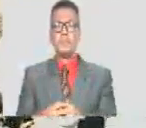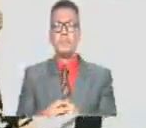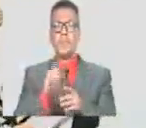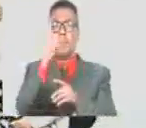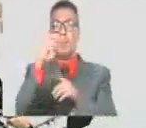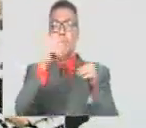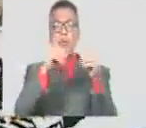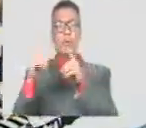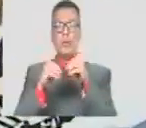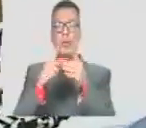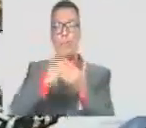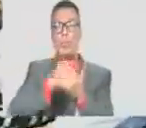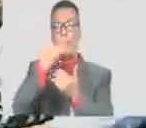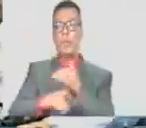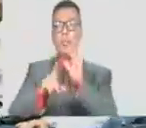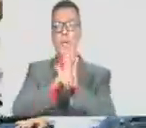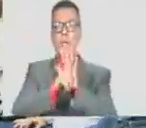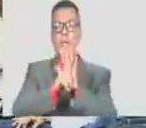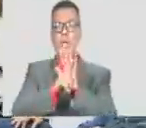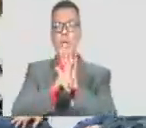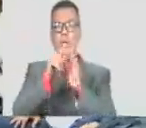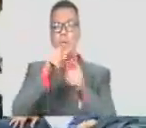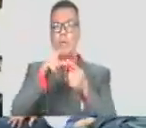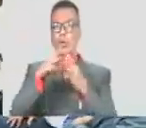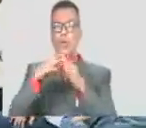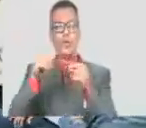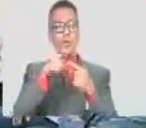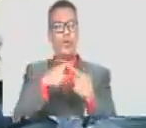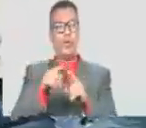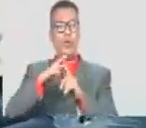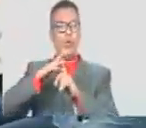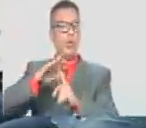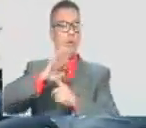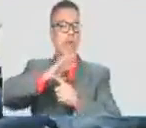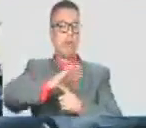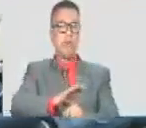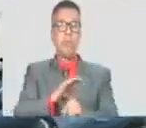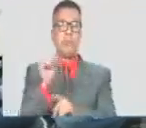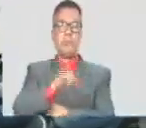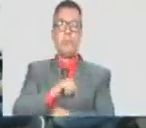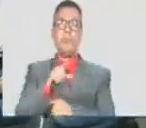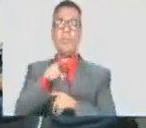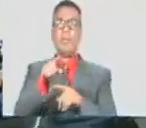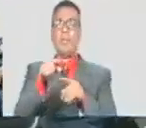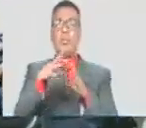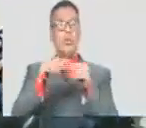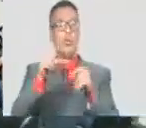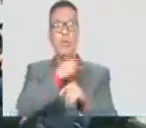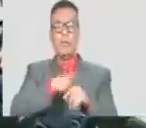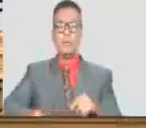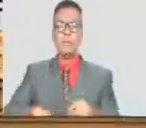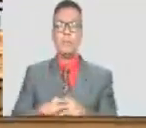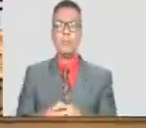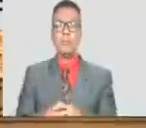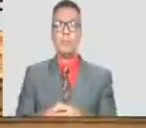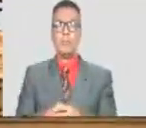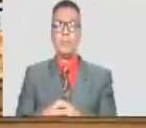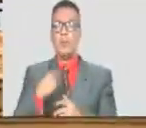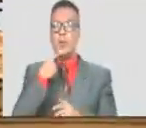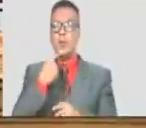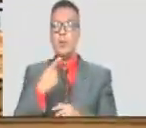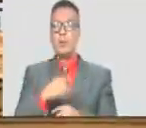Primera discusión del proyecto de ley orgánica contra todo tipo de discriminación. Es todo, ciudadano presidente. Bien, voy a